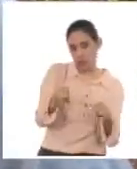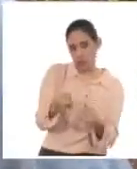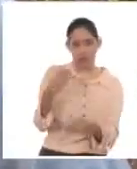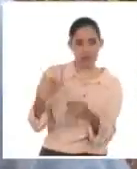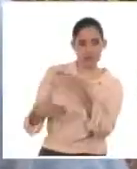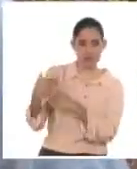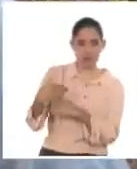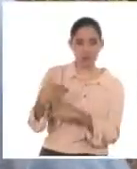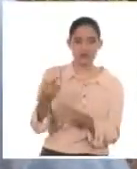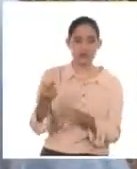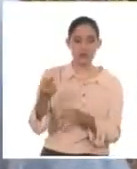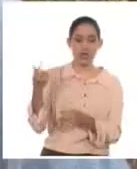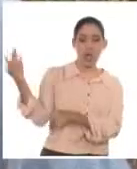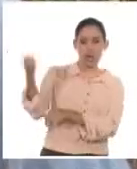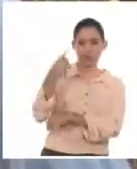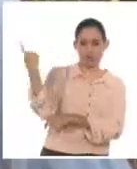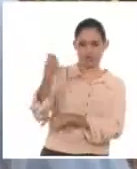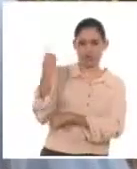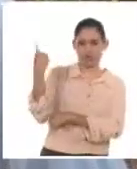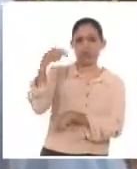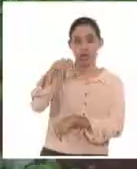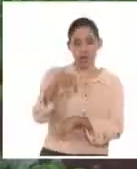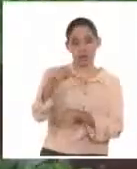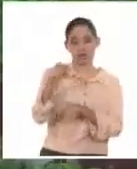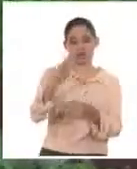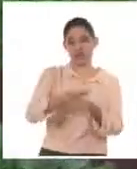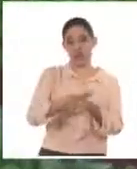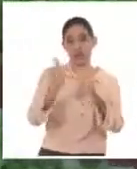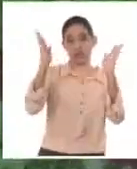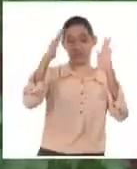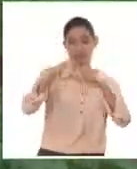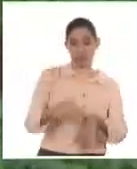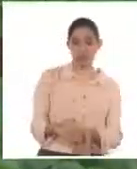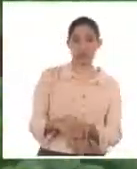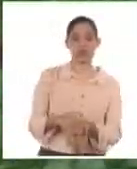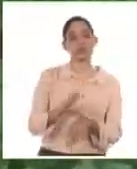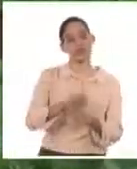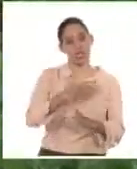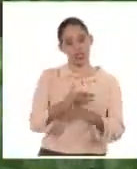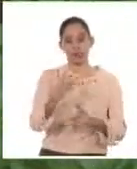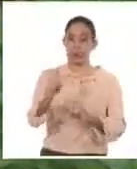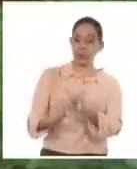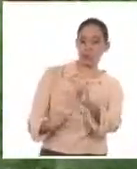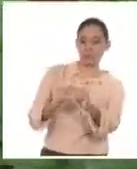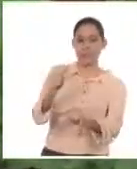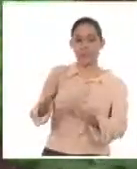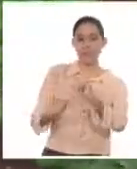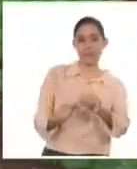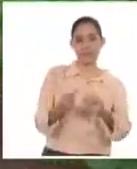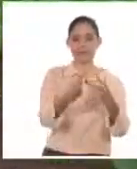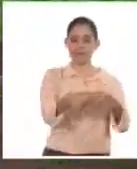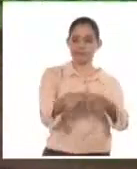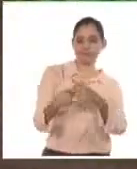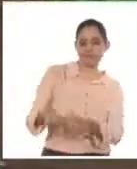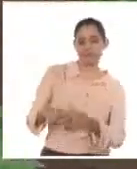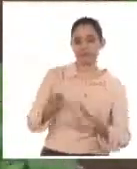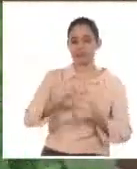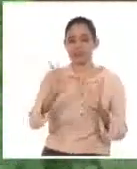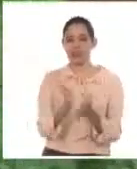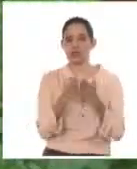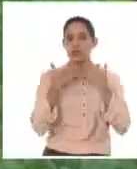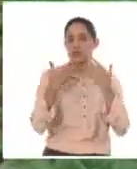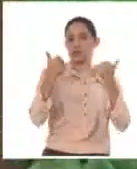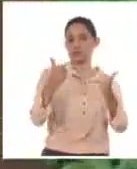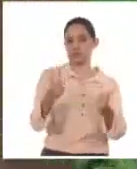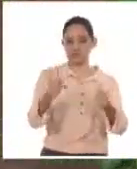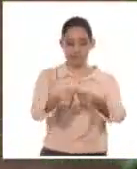y devastó bastante y hemos ido logrando. Con el colectivo de trabajadores hemos ido logrando recuperar esta instalación, una instalación